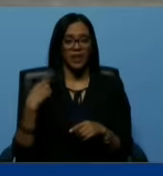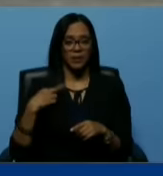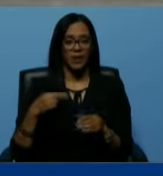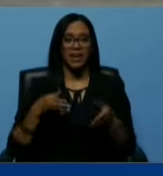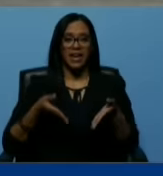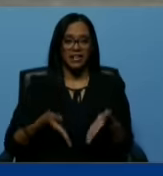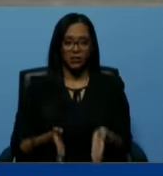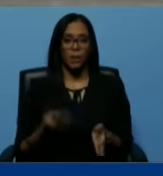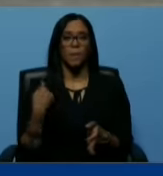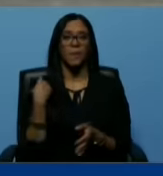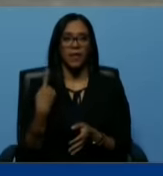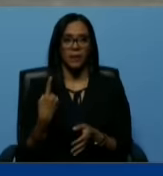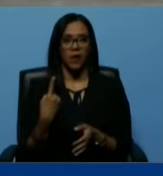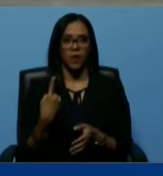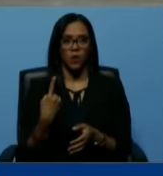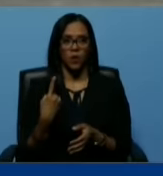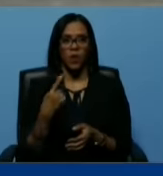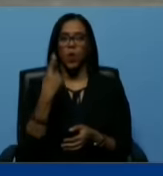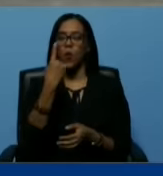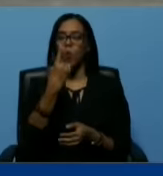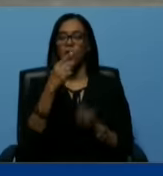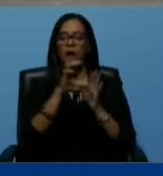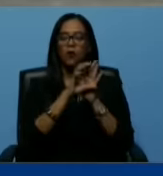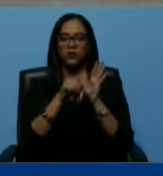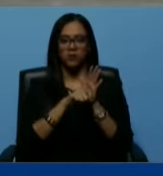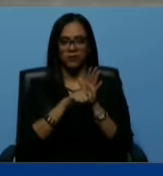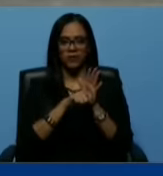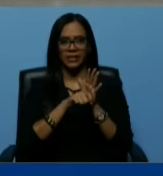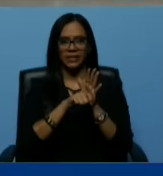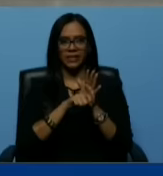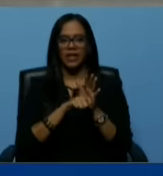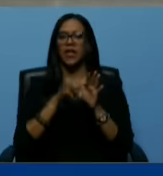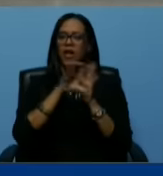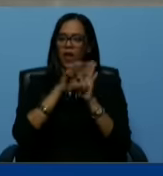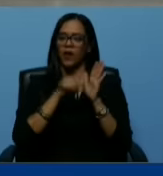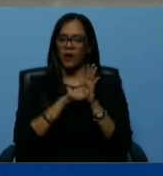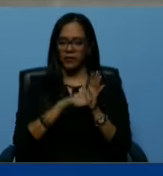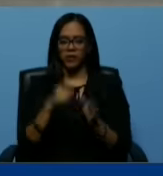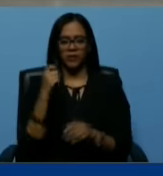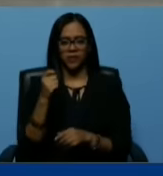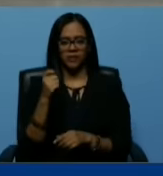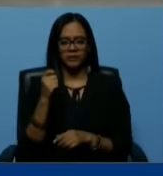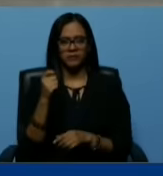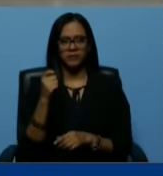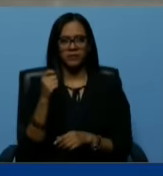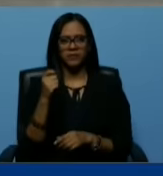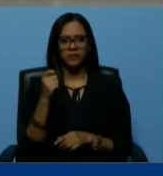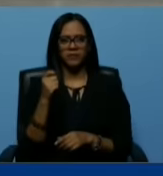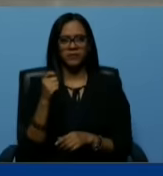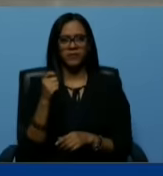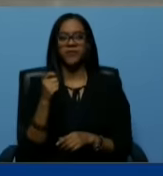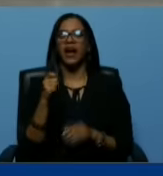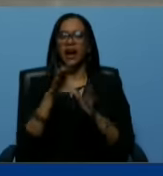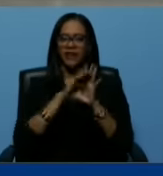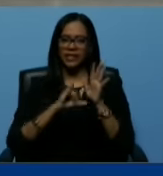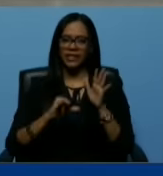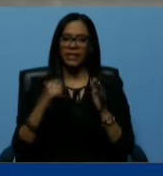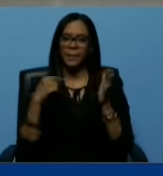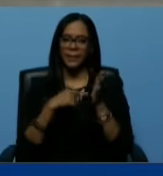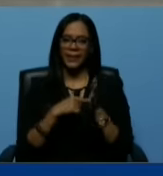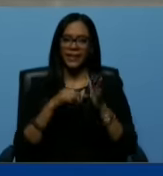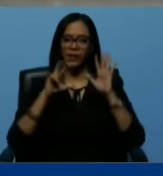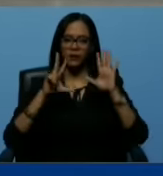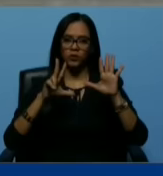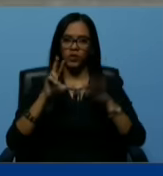con una constitución. Pele por la constitución. El constituyente de